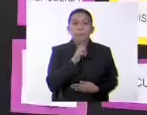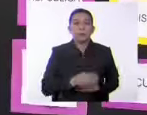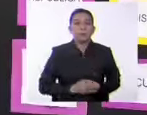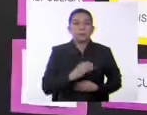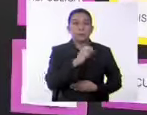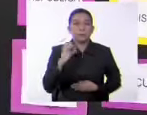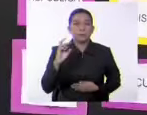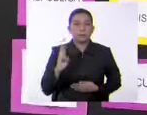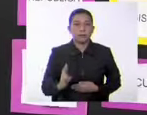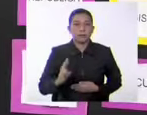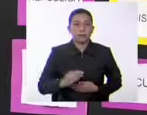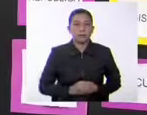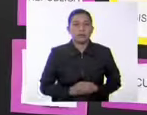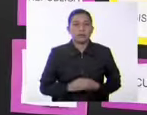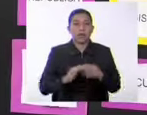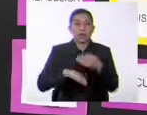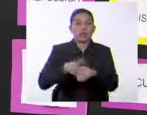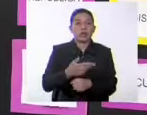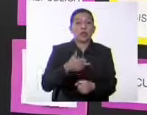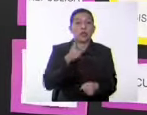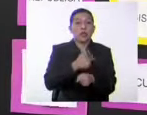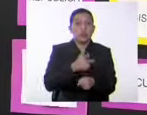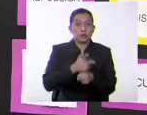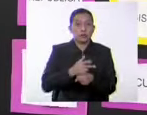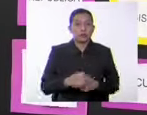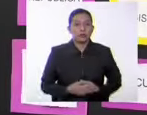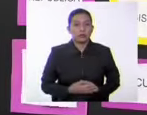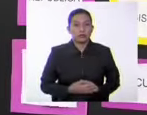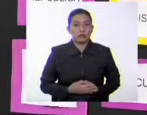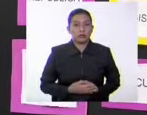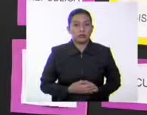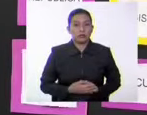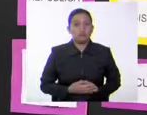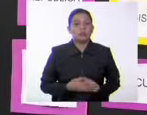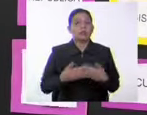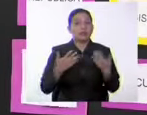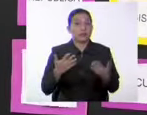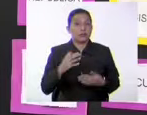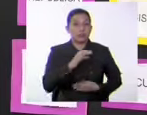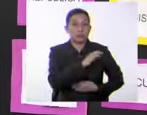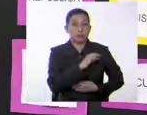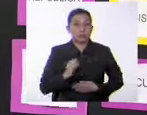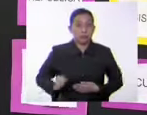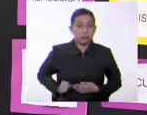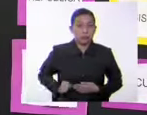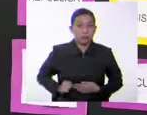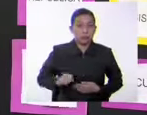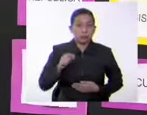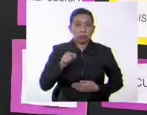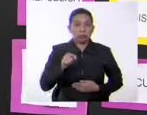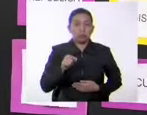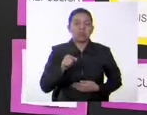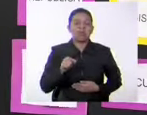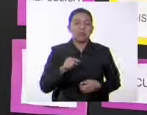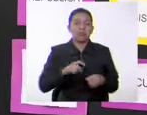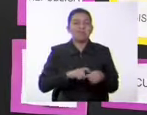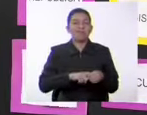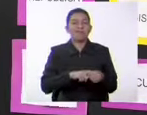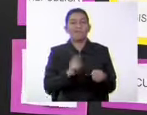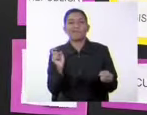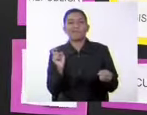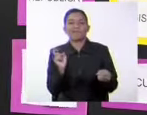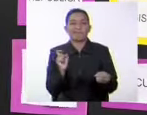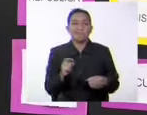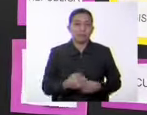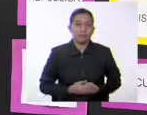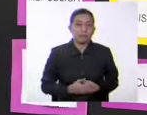Rica. Luego Guatemala y, para dato curioso, El Salvador fue el último en separarse de la Federación